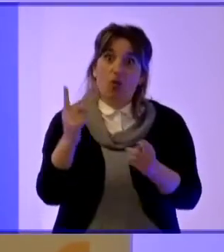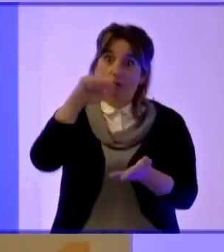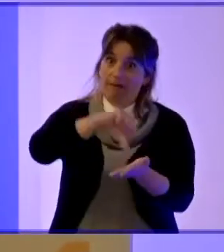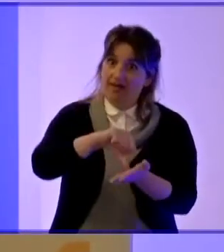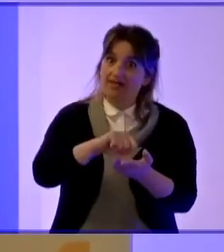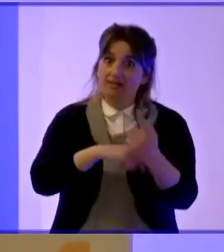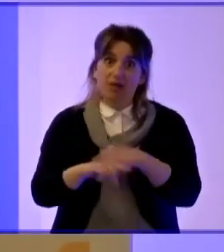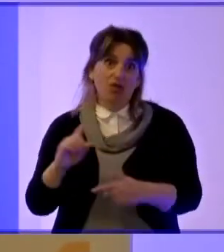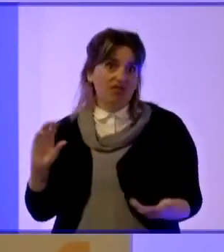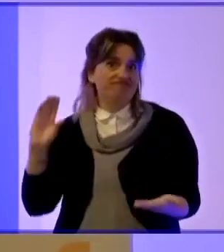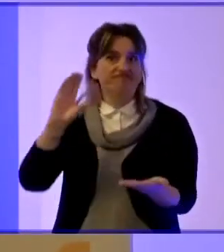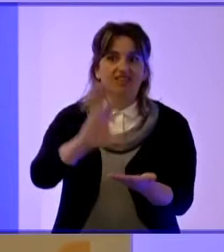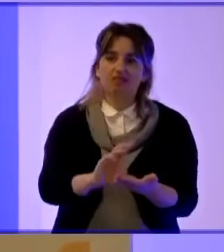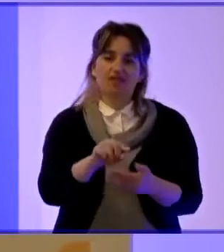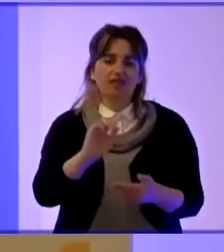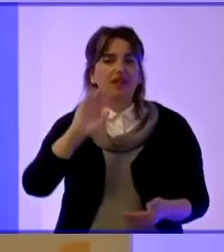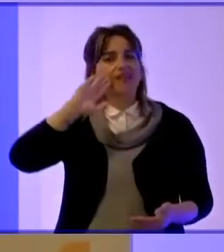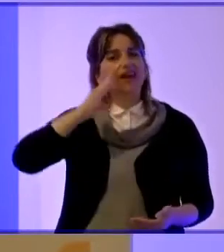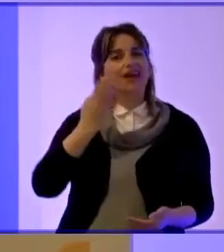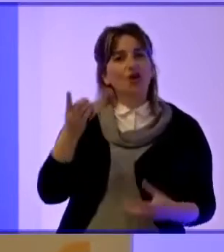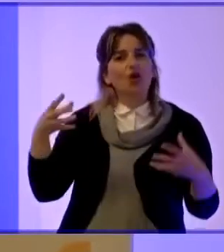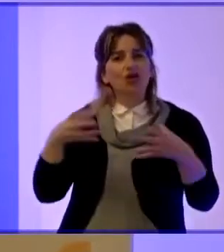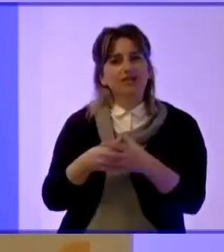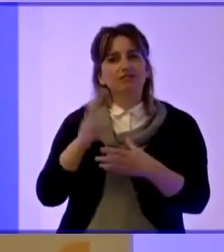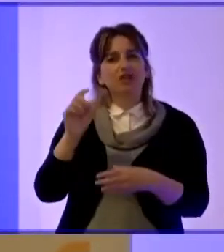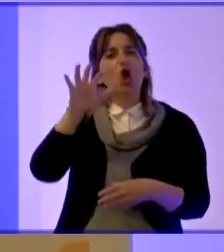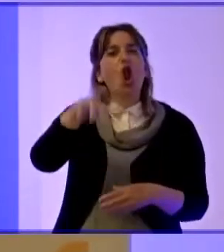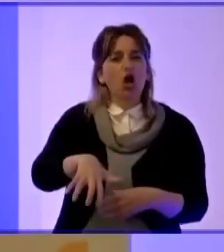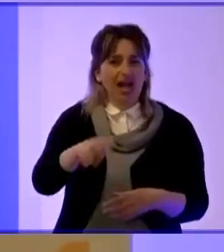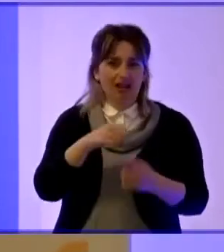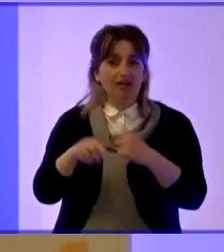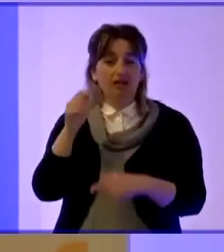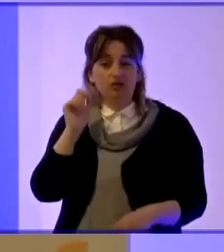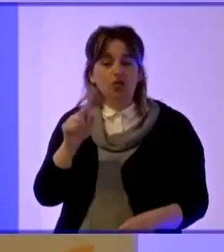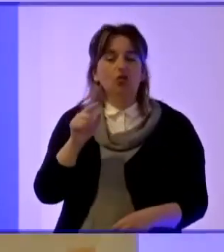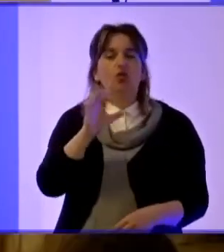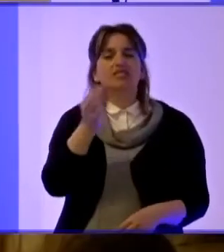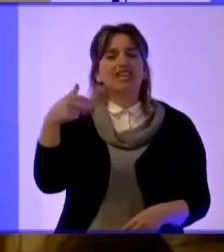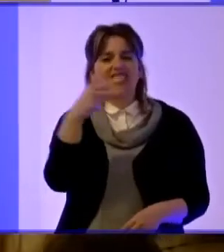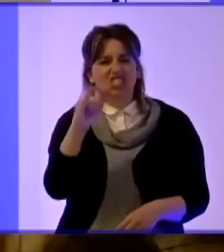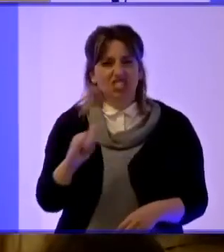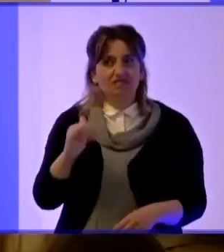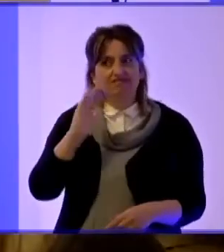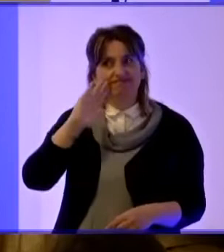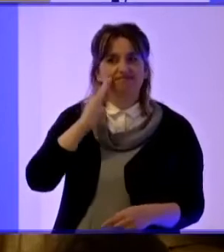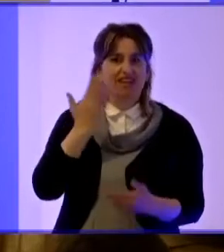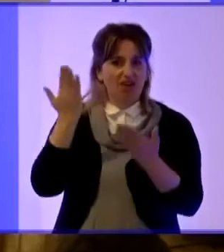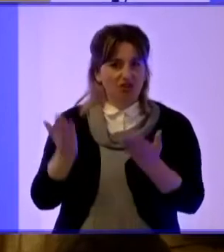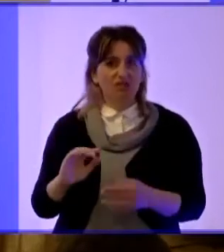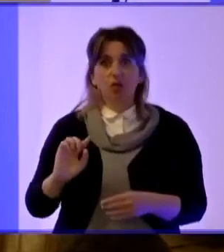para invertir, y este reconocimiento es para Dilocal. Invitamos a Rodrigo Sánchez a recibir este reconocimiento, la primera